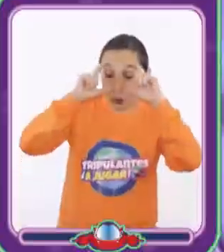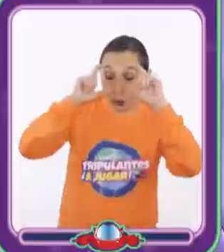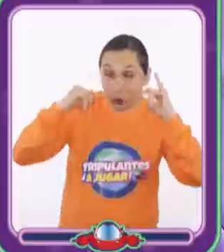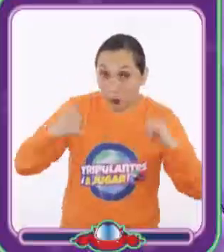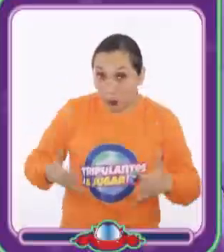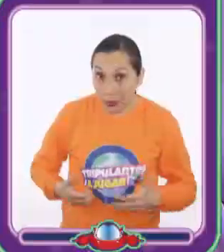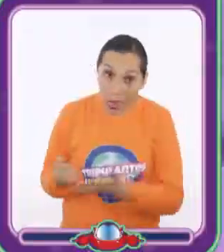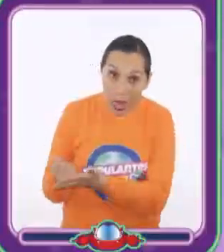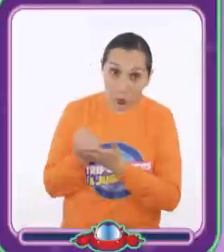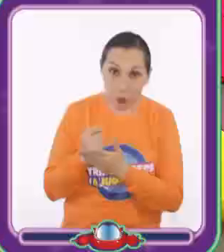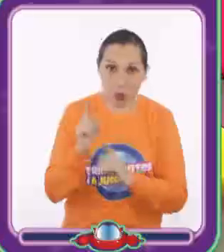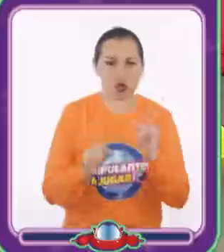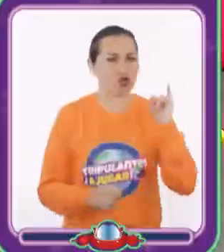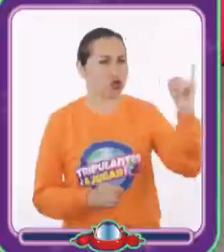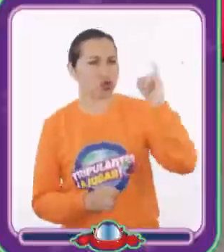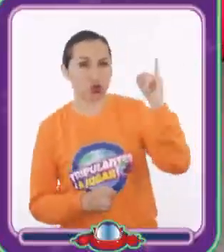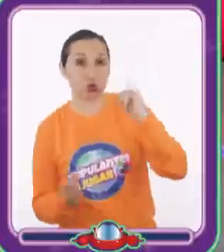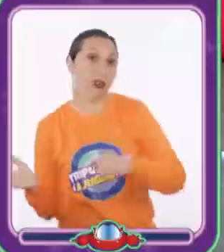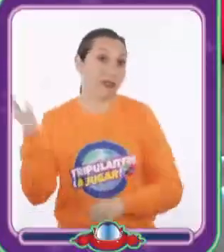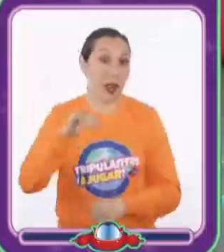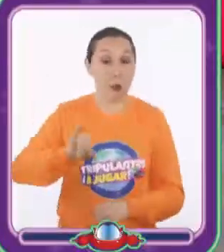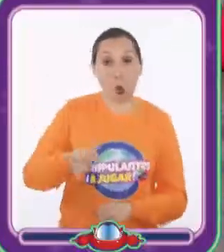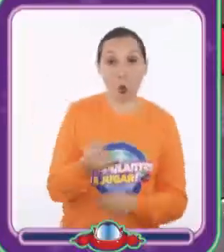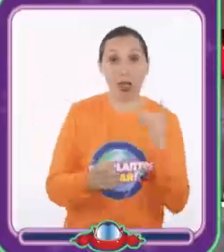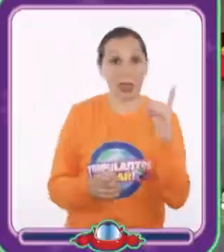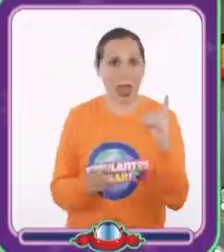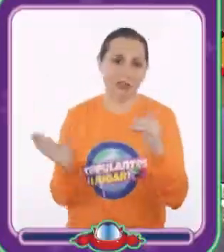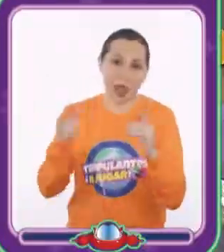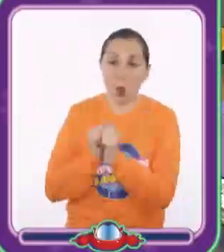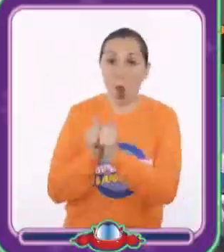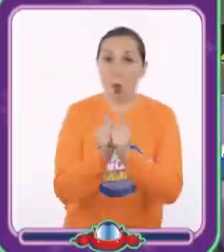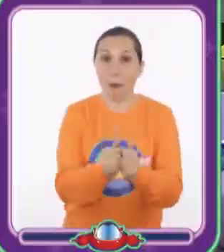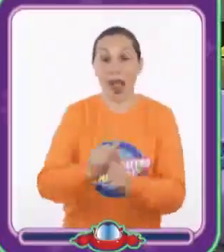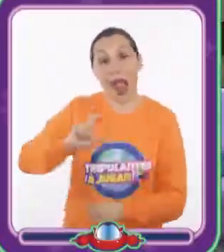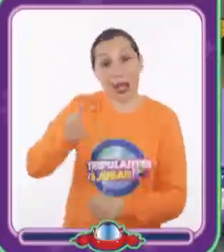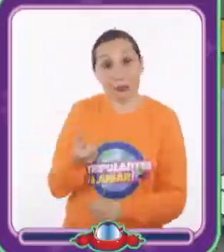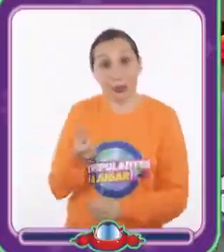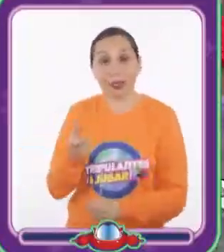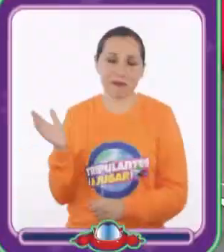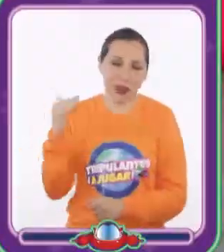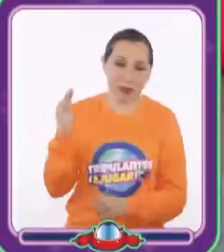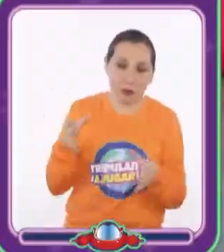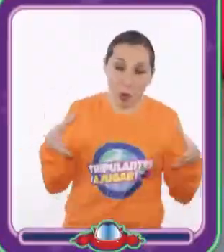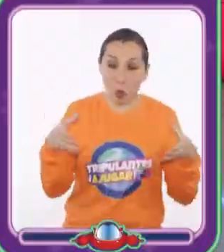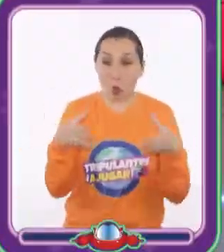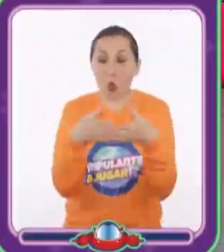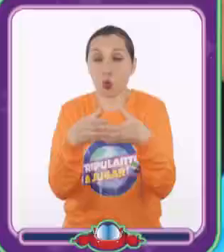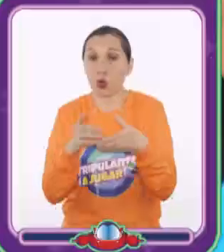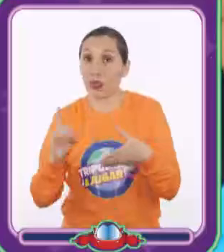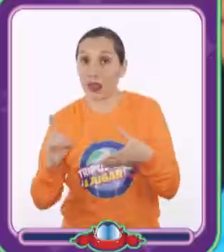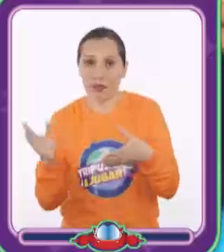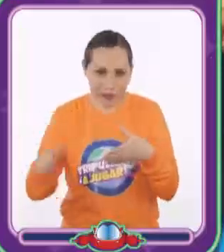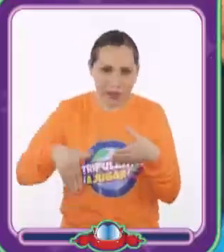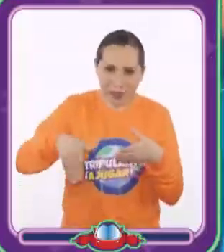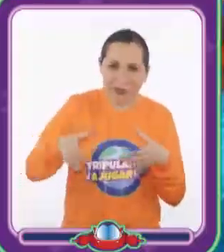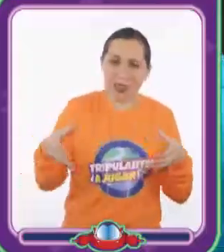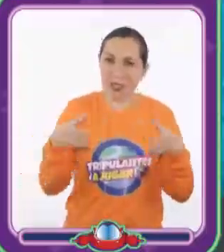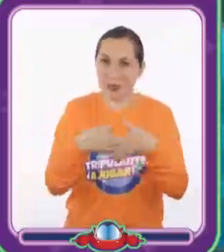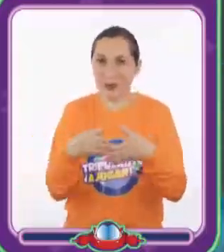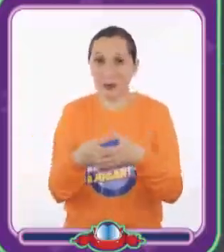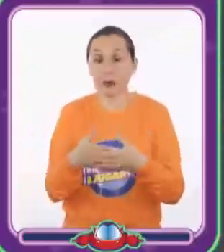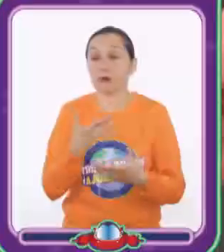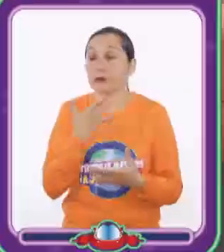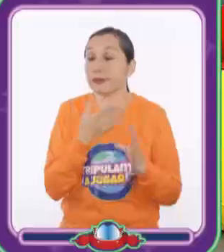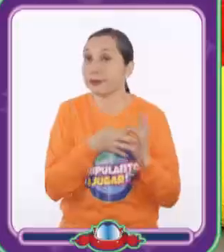Tripulación, ¿me ayudan con algo? Juliana, ¿me acompañas? Dairelis, vengan, acompáñenme. Gaspar, a reunirse, ven. Dairelis,